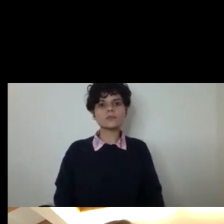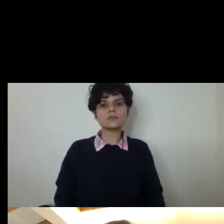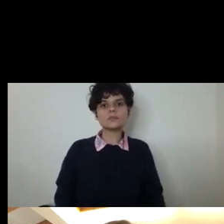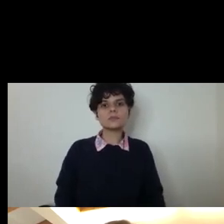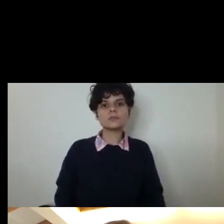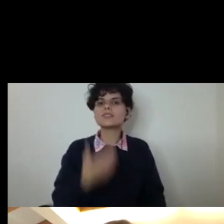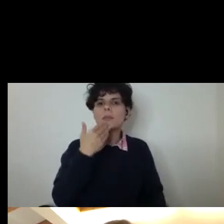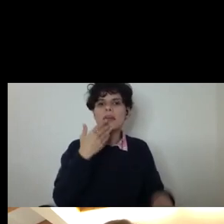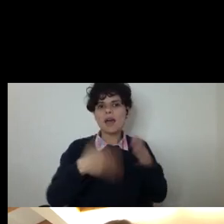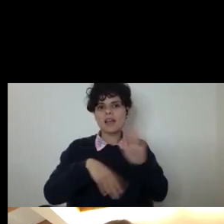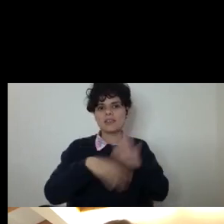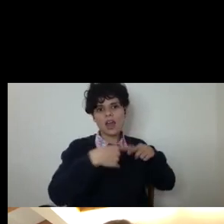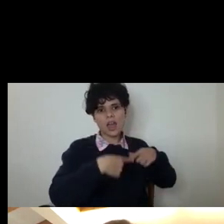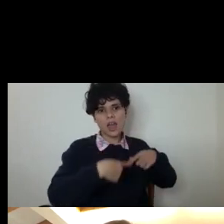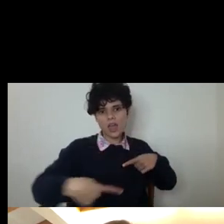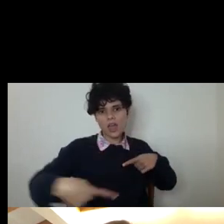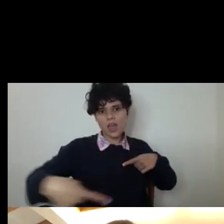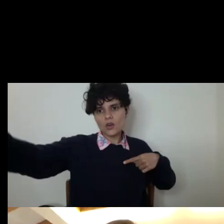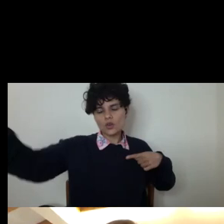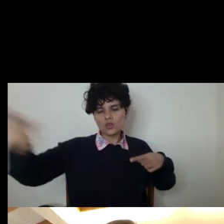para encontrar la recompensa.